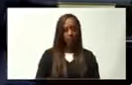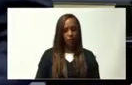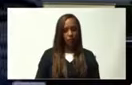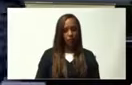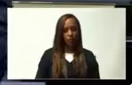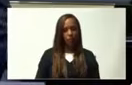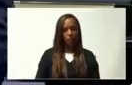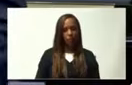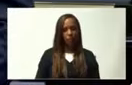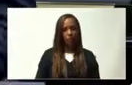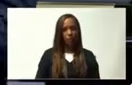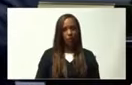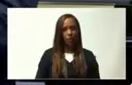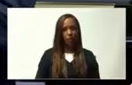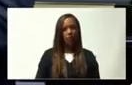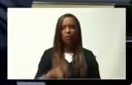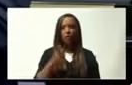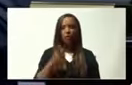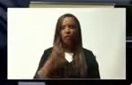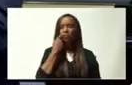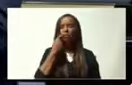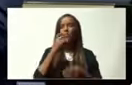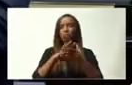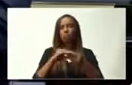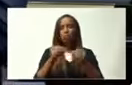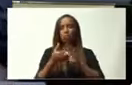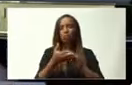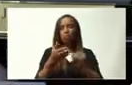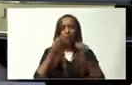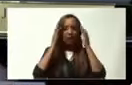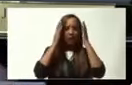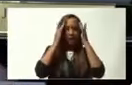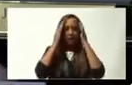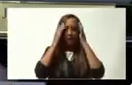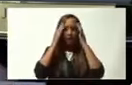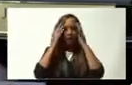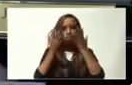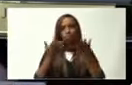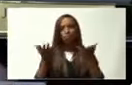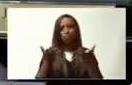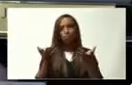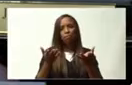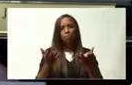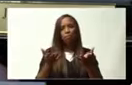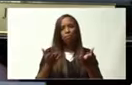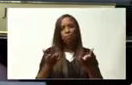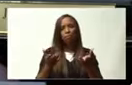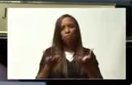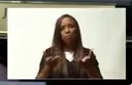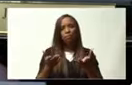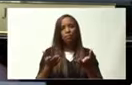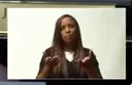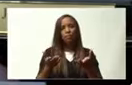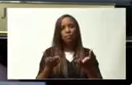de la tasa LIBOR, que nos decían de que la tasa, de que